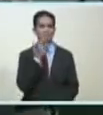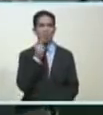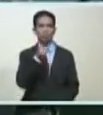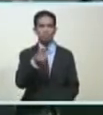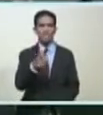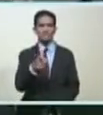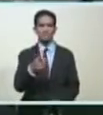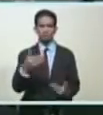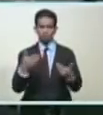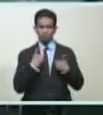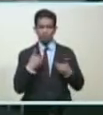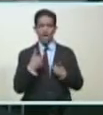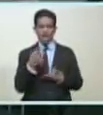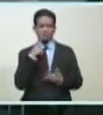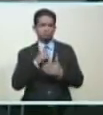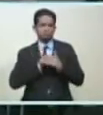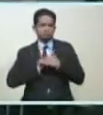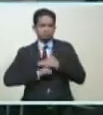me resuelve.